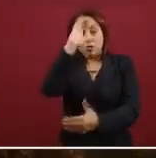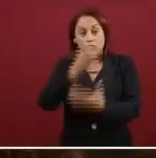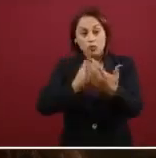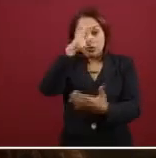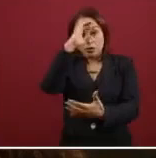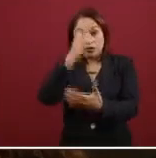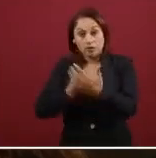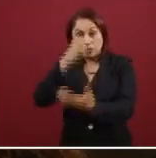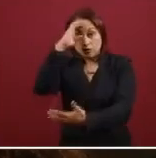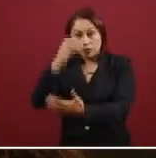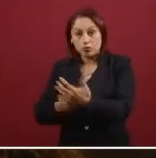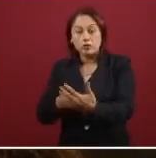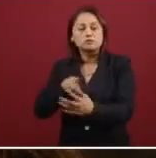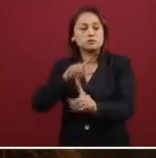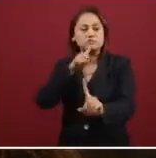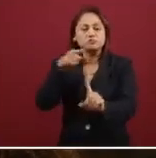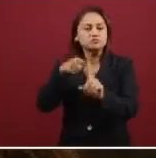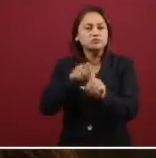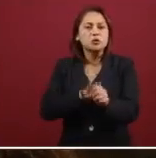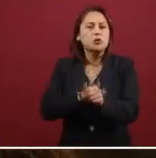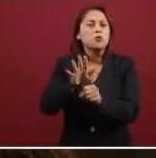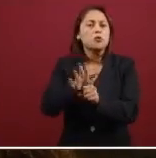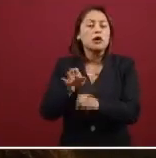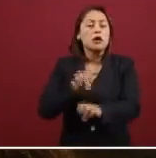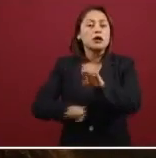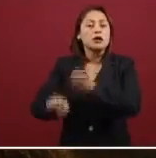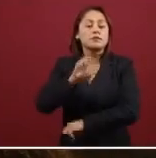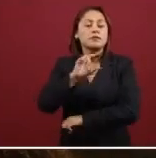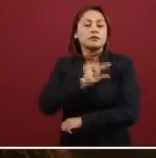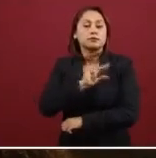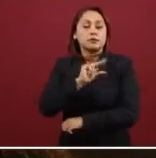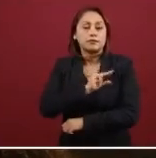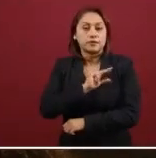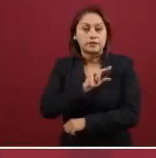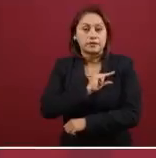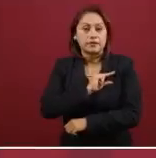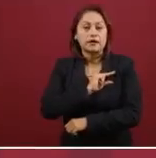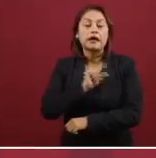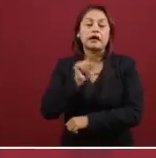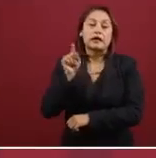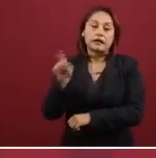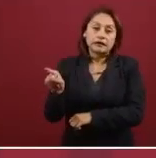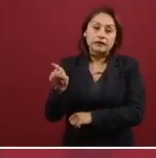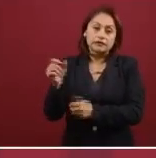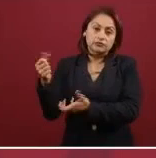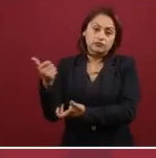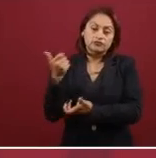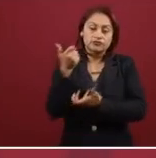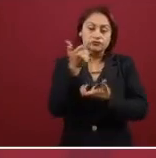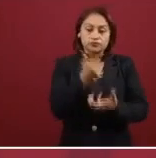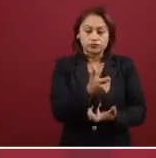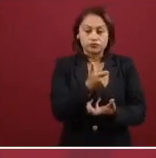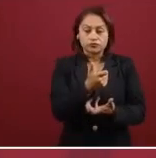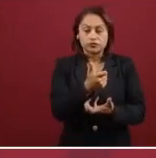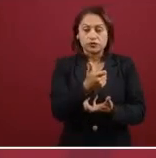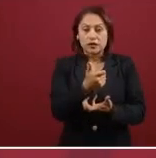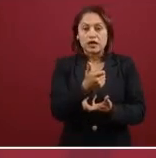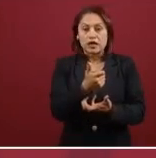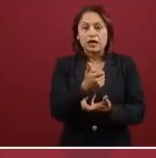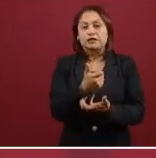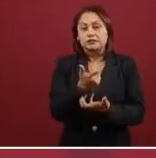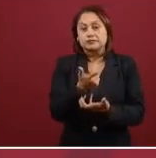como finalidad que la iniciativa privada, las empresas, inviertan al 100% en estos